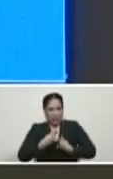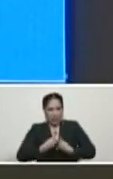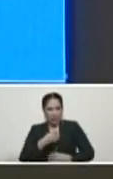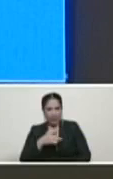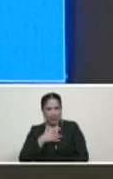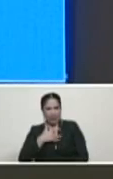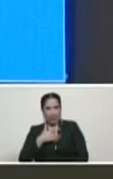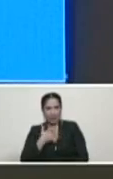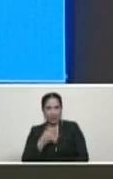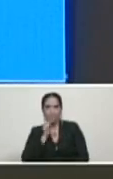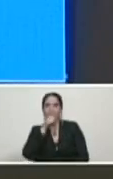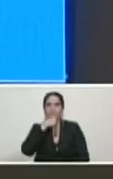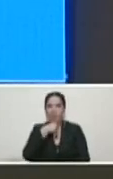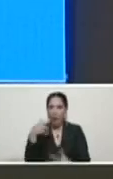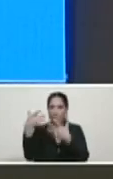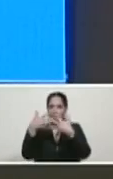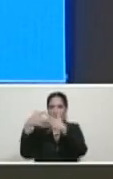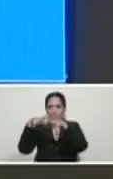viejo imperio británico.